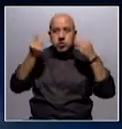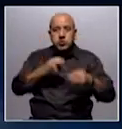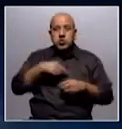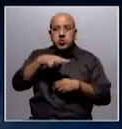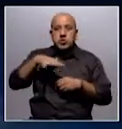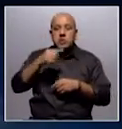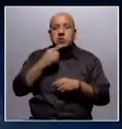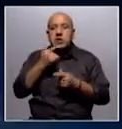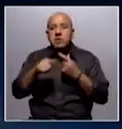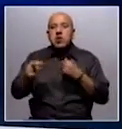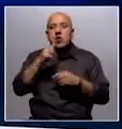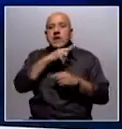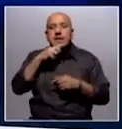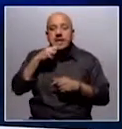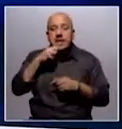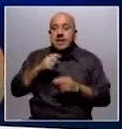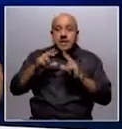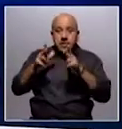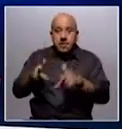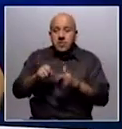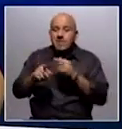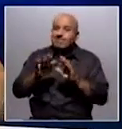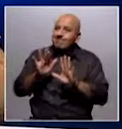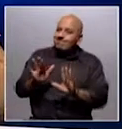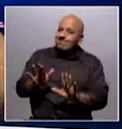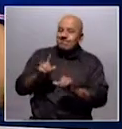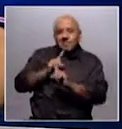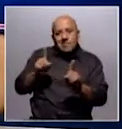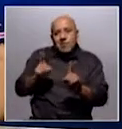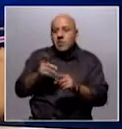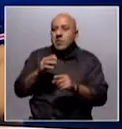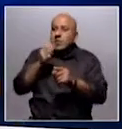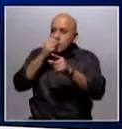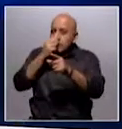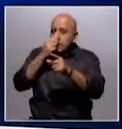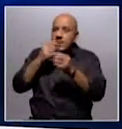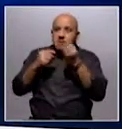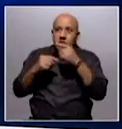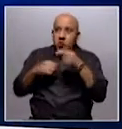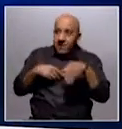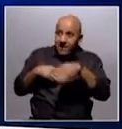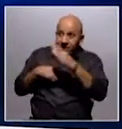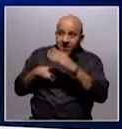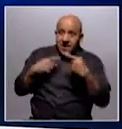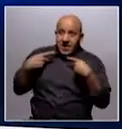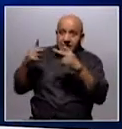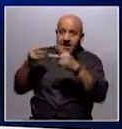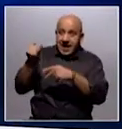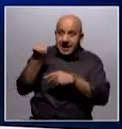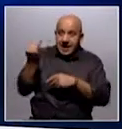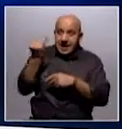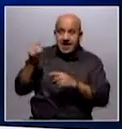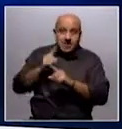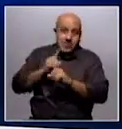lo han hecho por ejemplo países como israel anuncian que no es conveniente que se desaconseja viajar a italia italia un foco en